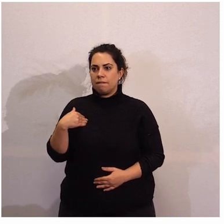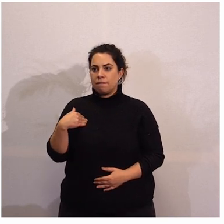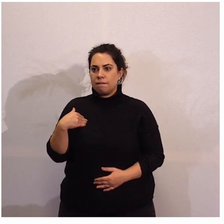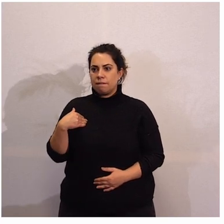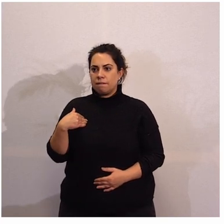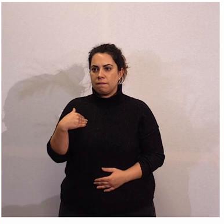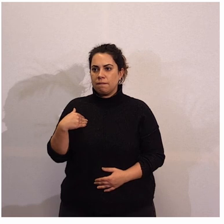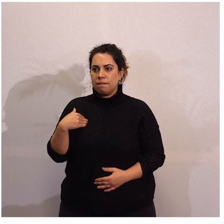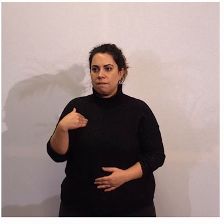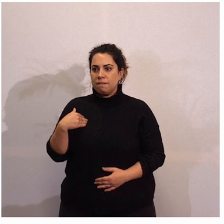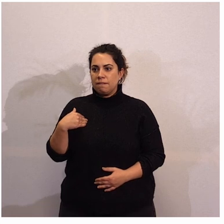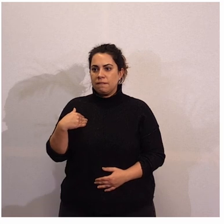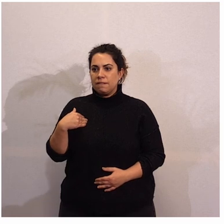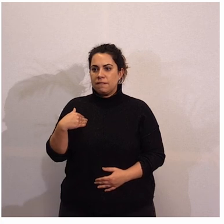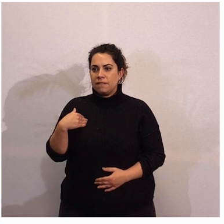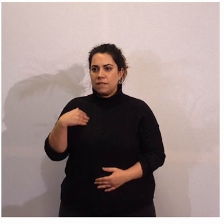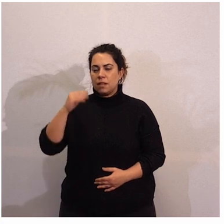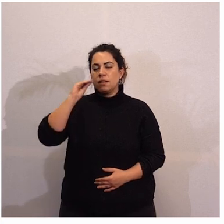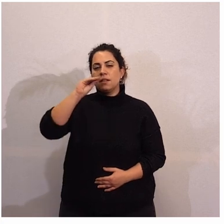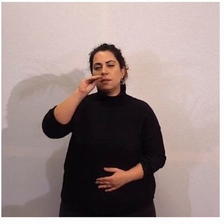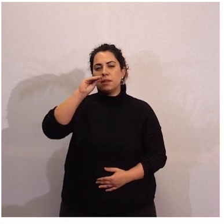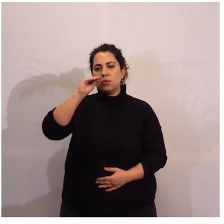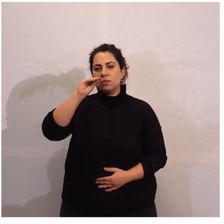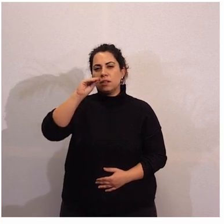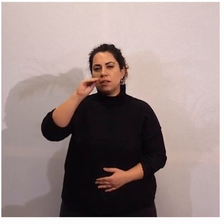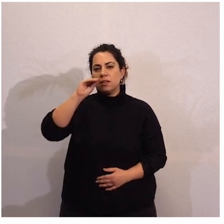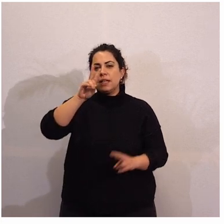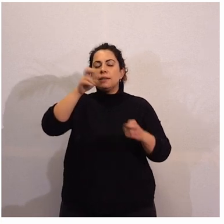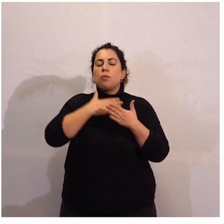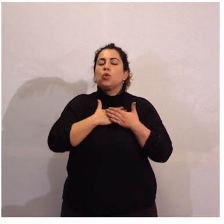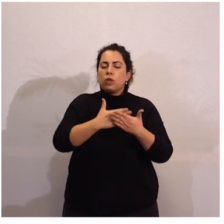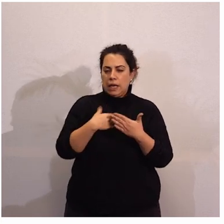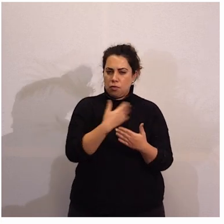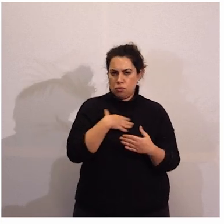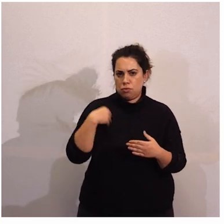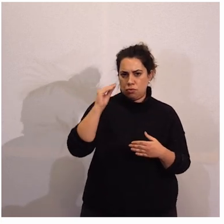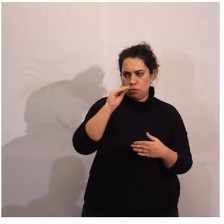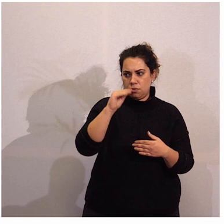hacer una pregunta sobre el voluntariado.